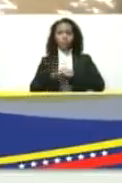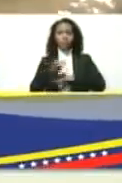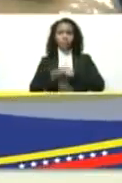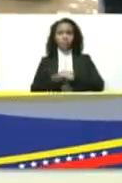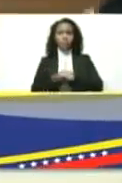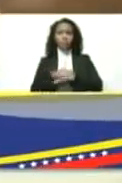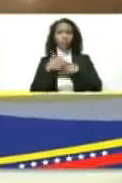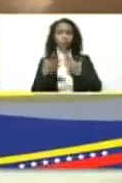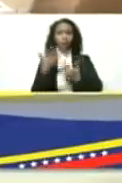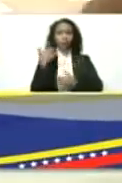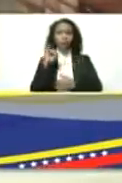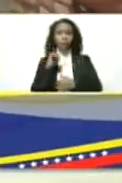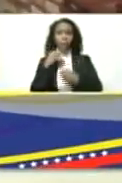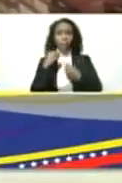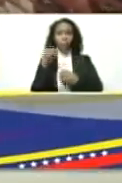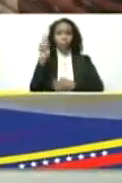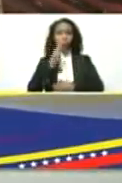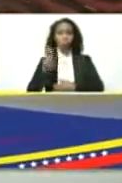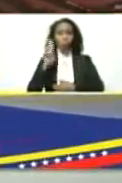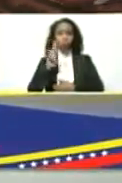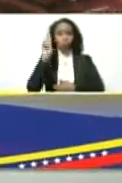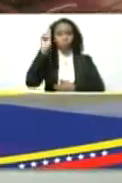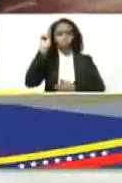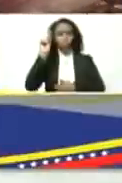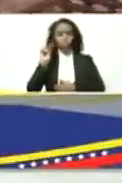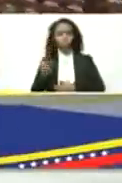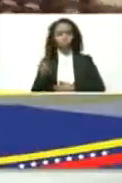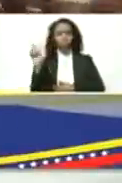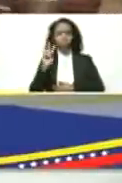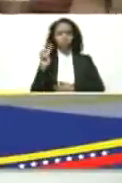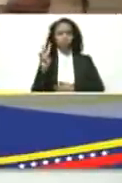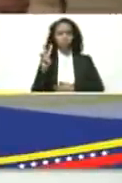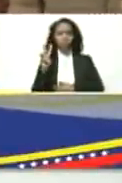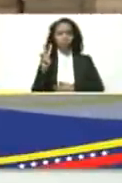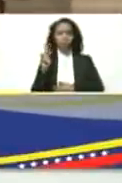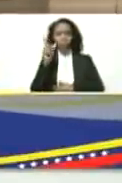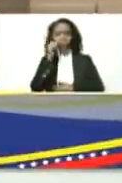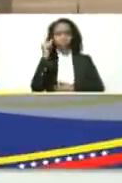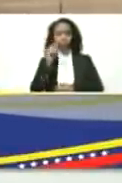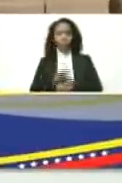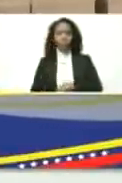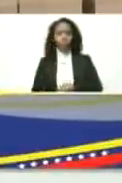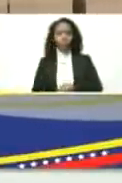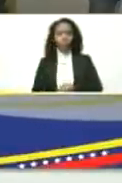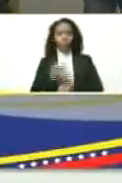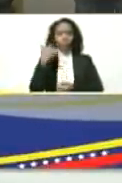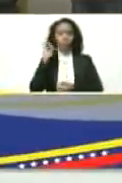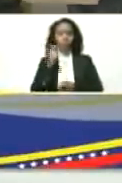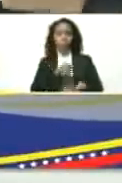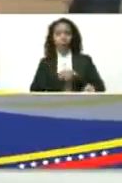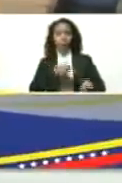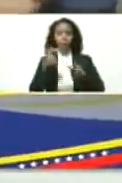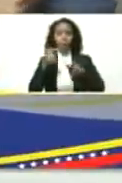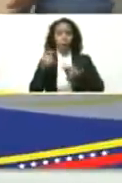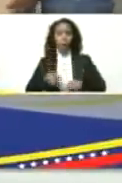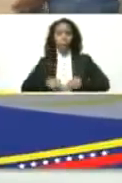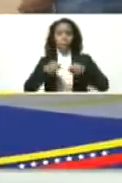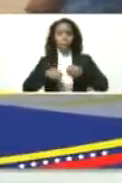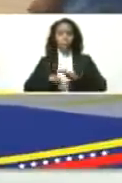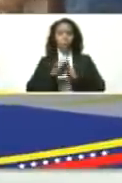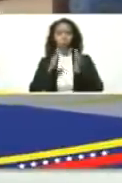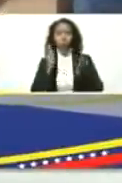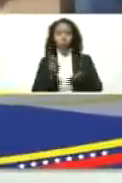que sirven para el uso diario del venezolano, de la venezolana, y sirven para exportarlo a los mercados del